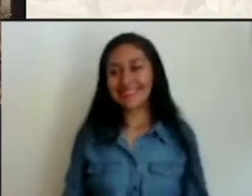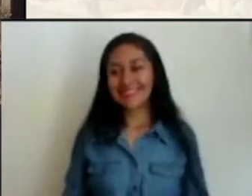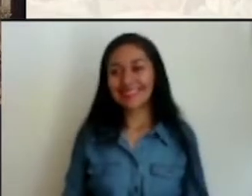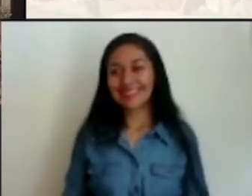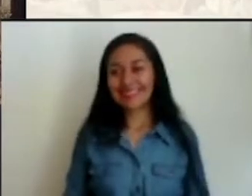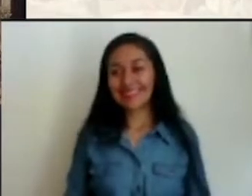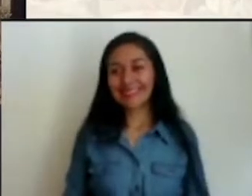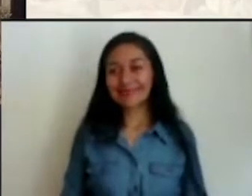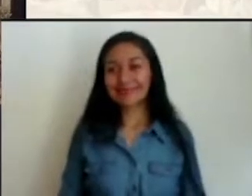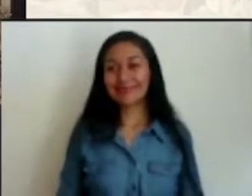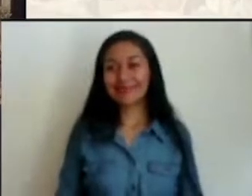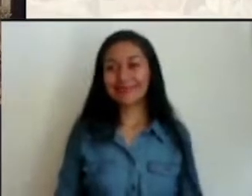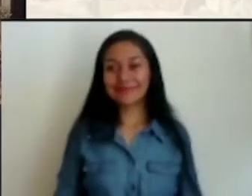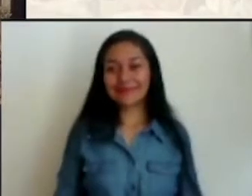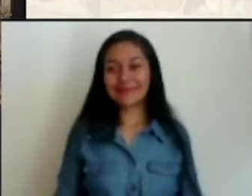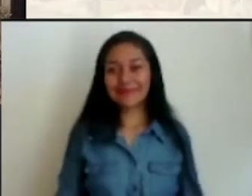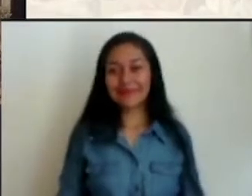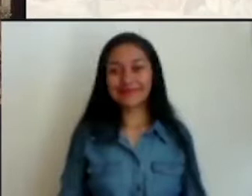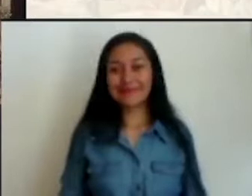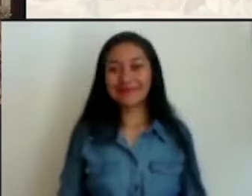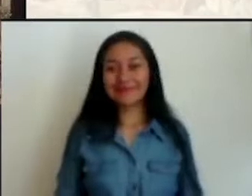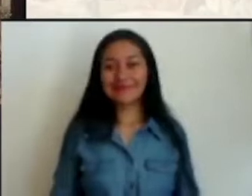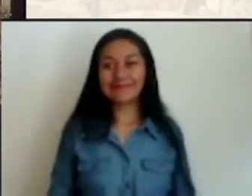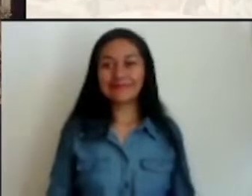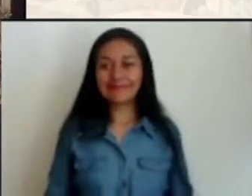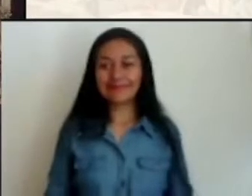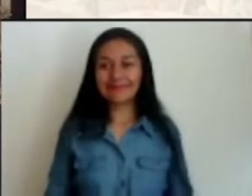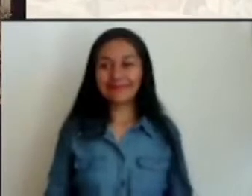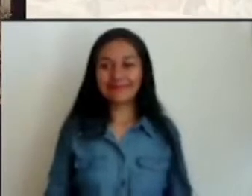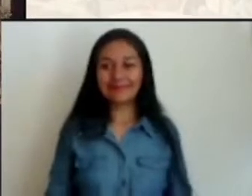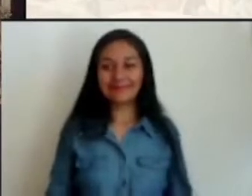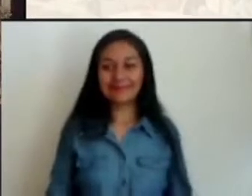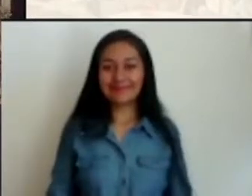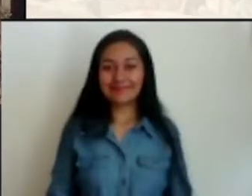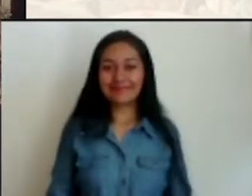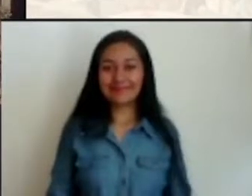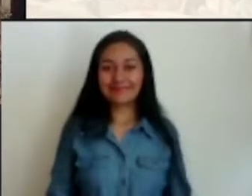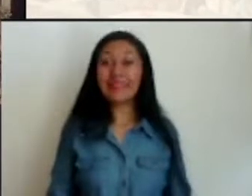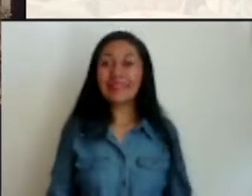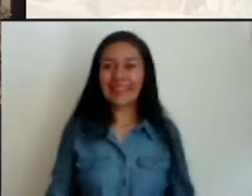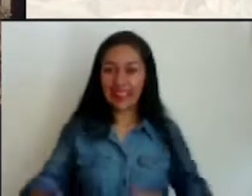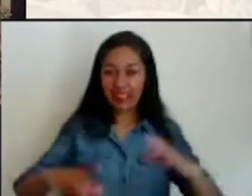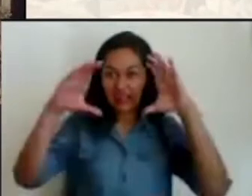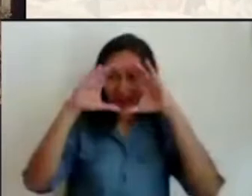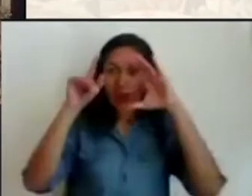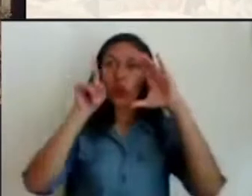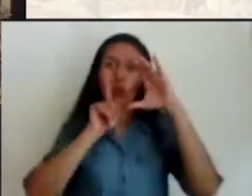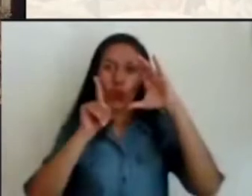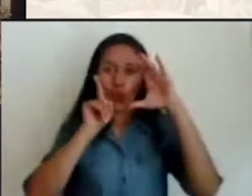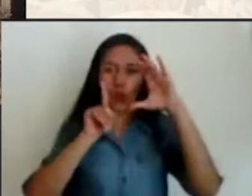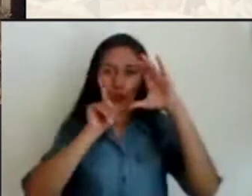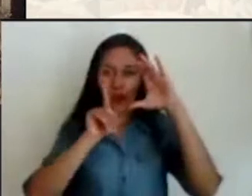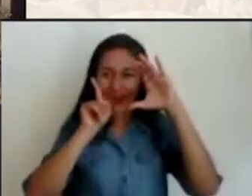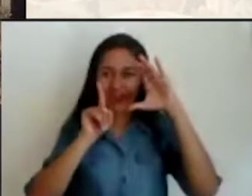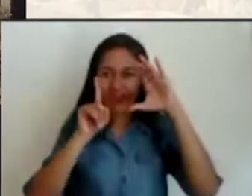Las imágenes del lado derecho, una nave, del lado izquierdo, una iglesia, se refieren